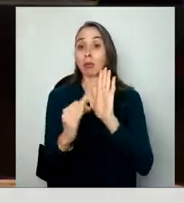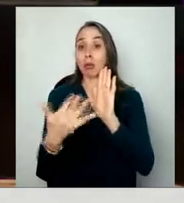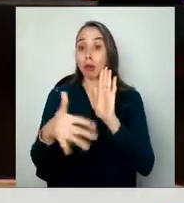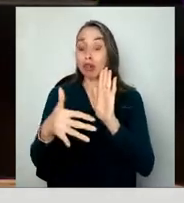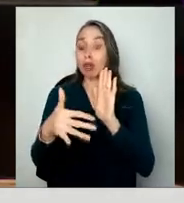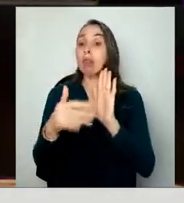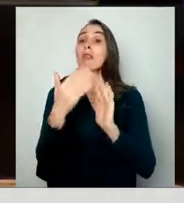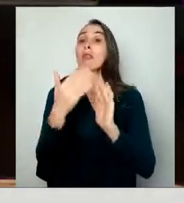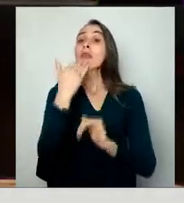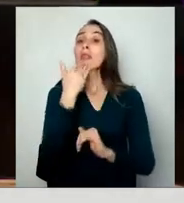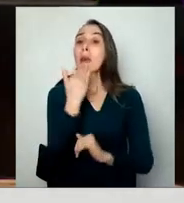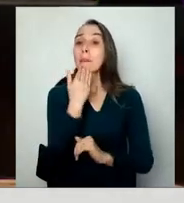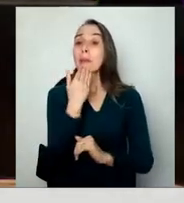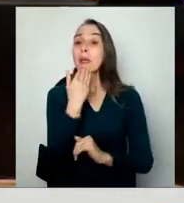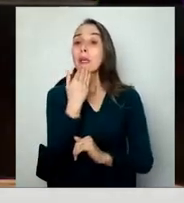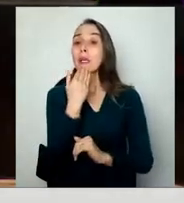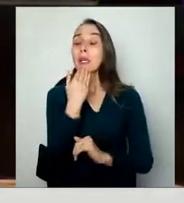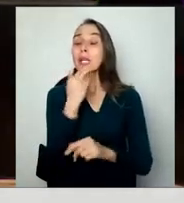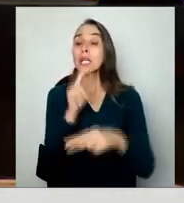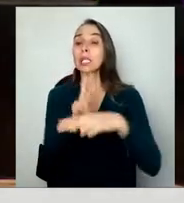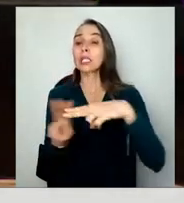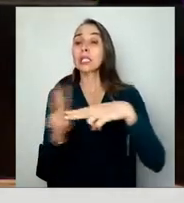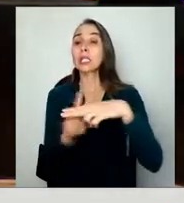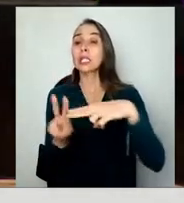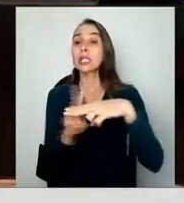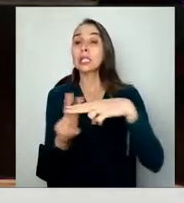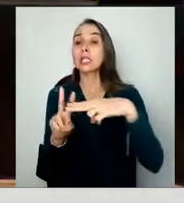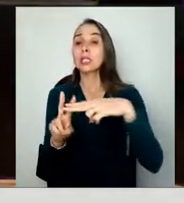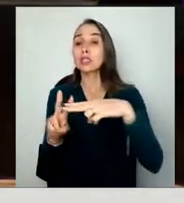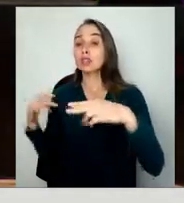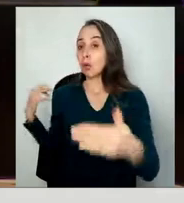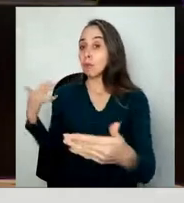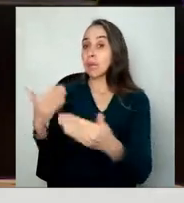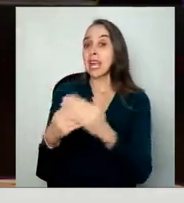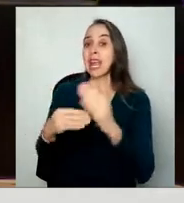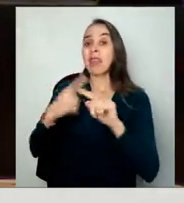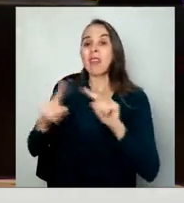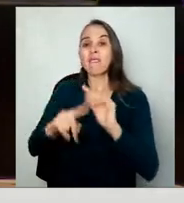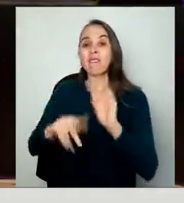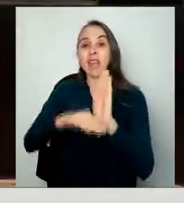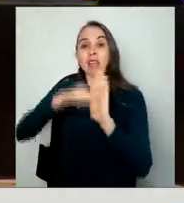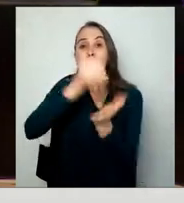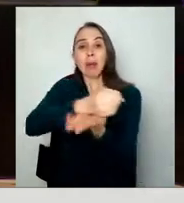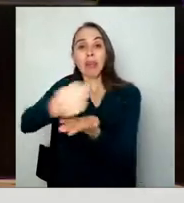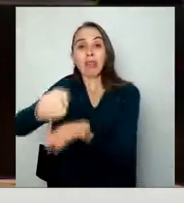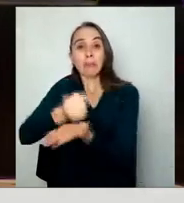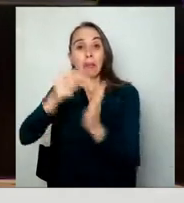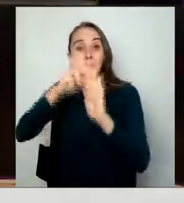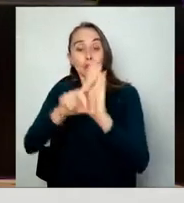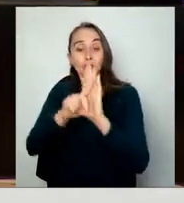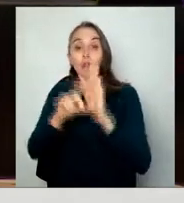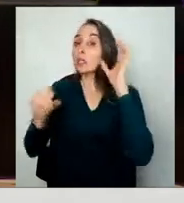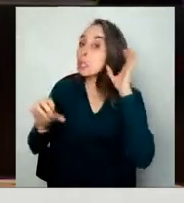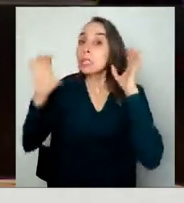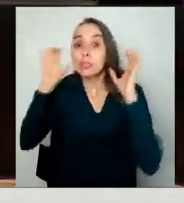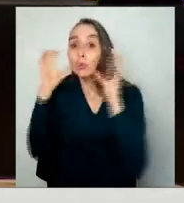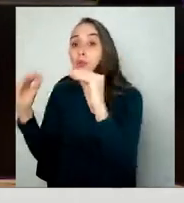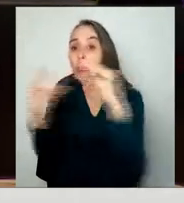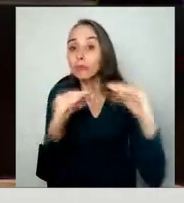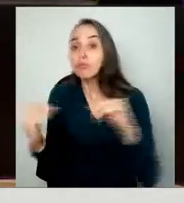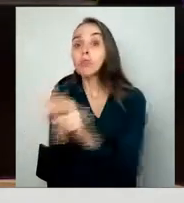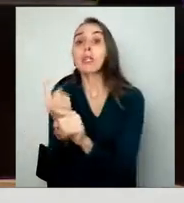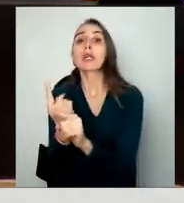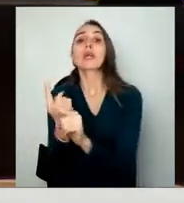se ha llevado adelante escuchando y dialogando con aquellos que con proveedores del